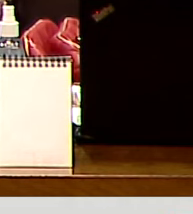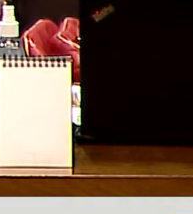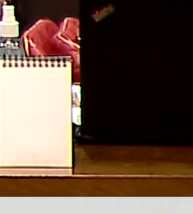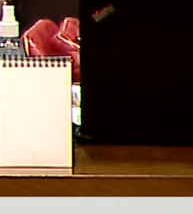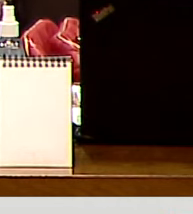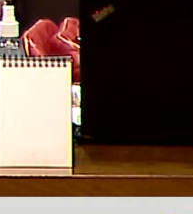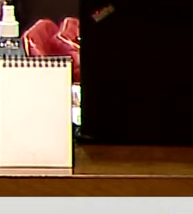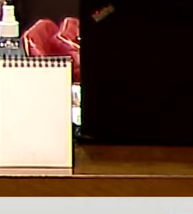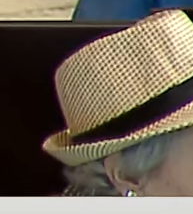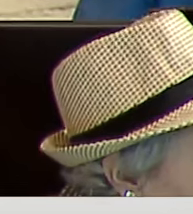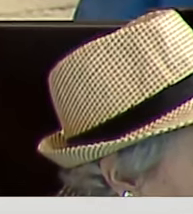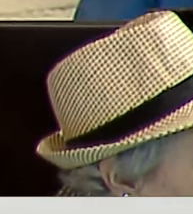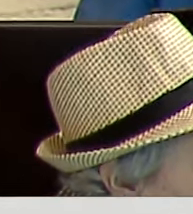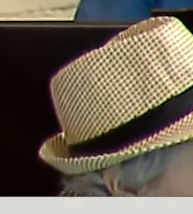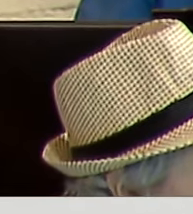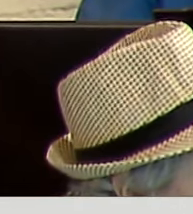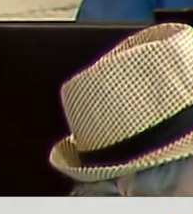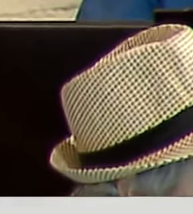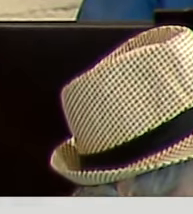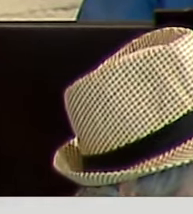Muchas gracias presidenta